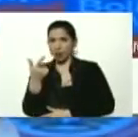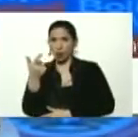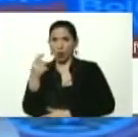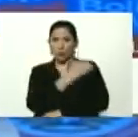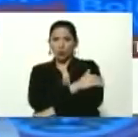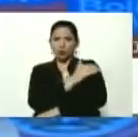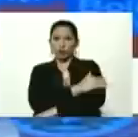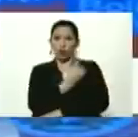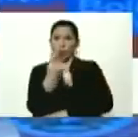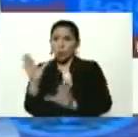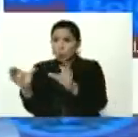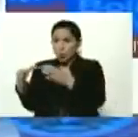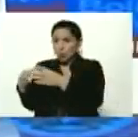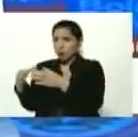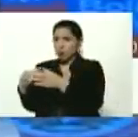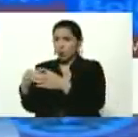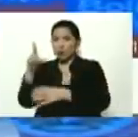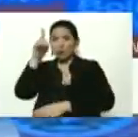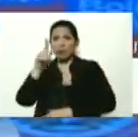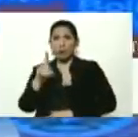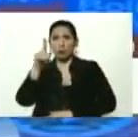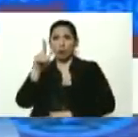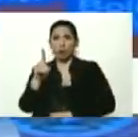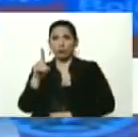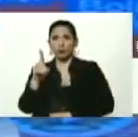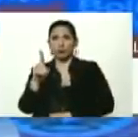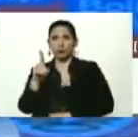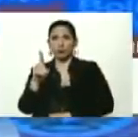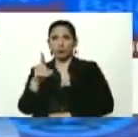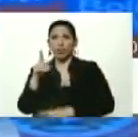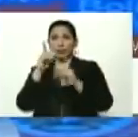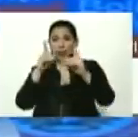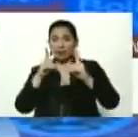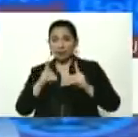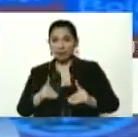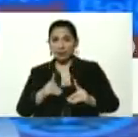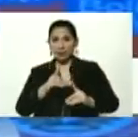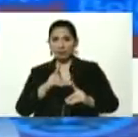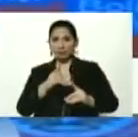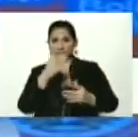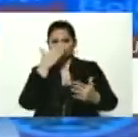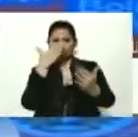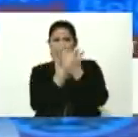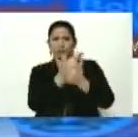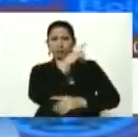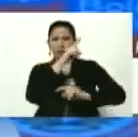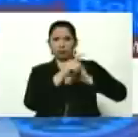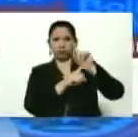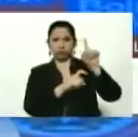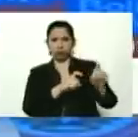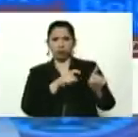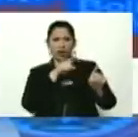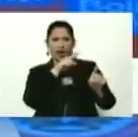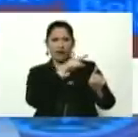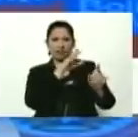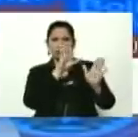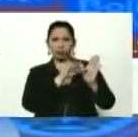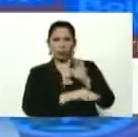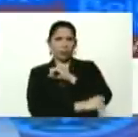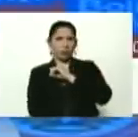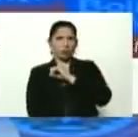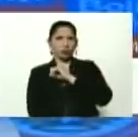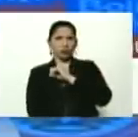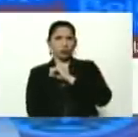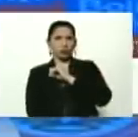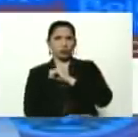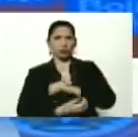Un grupo de diputados deciden interpelar a este extorsionador usurpador.